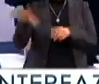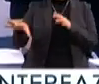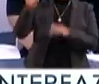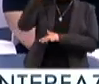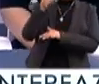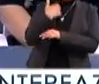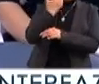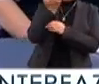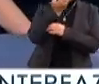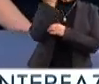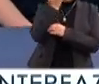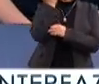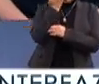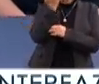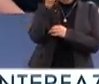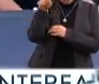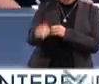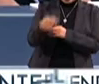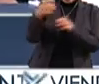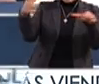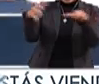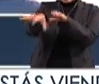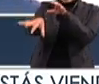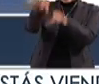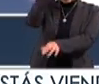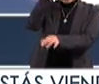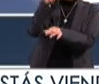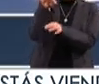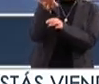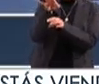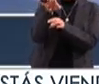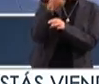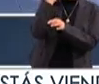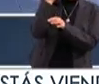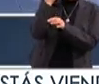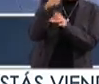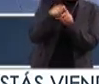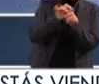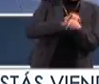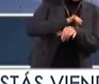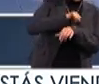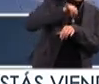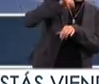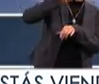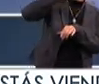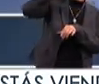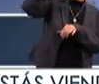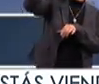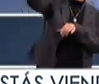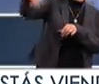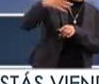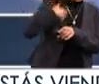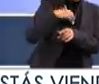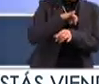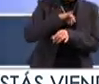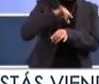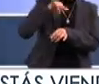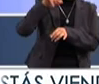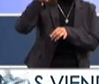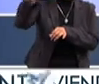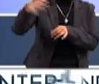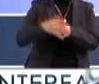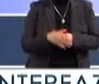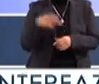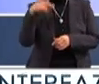una una unidad académica o una escuela que está a 20, 30, 40 o